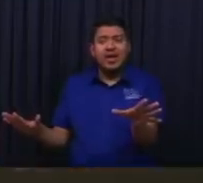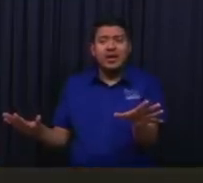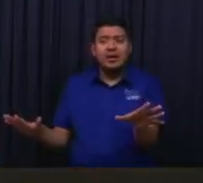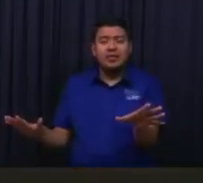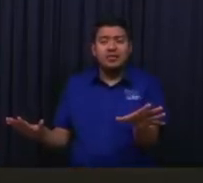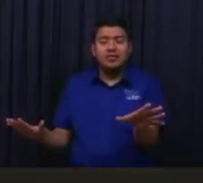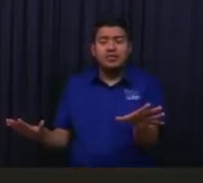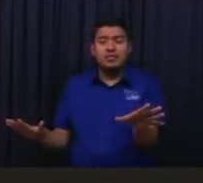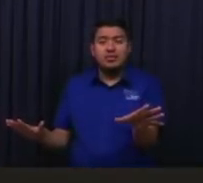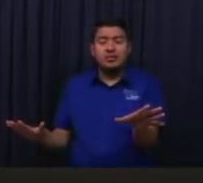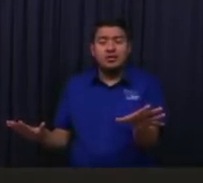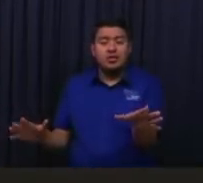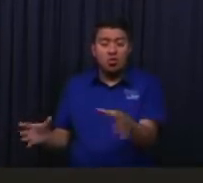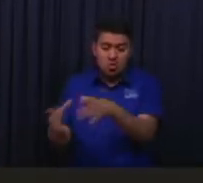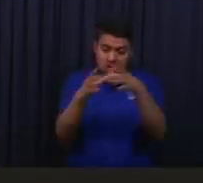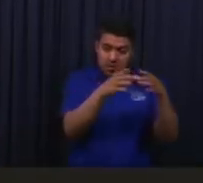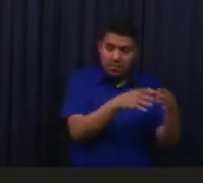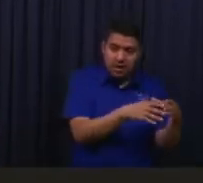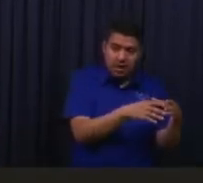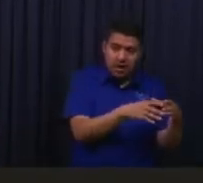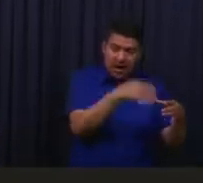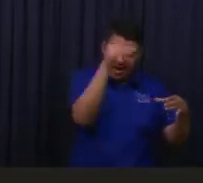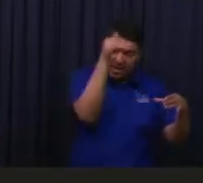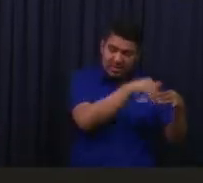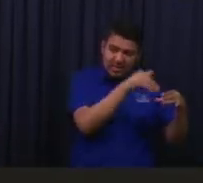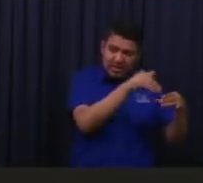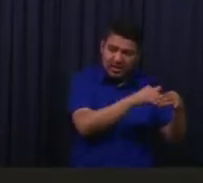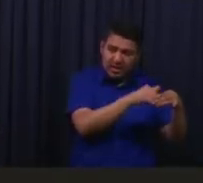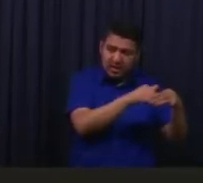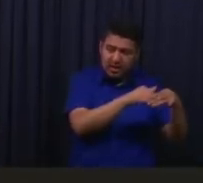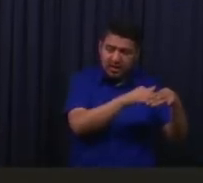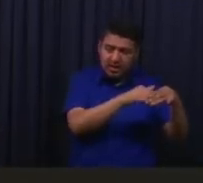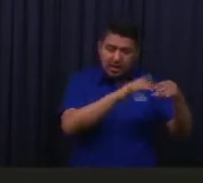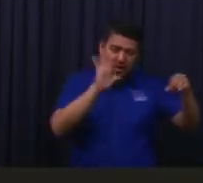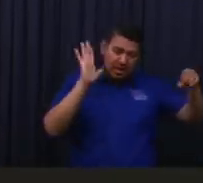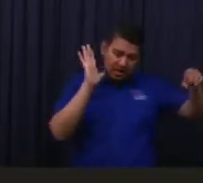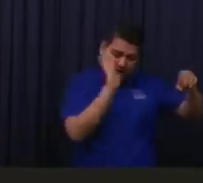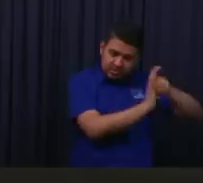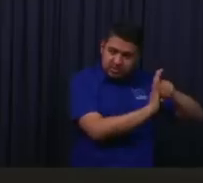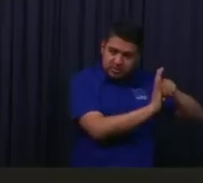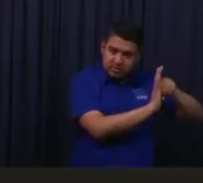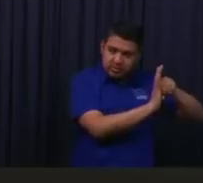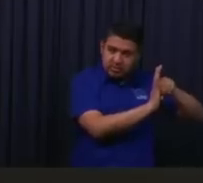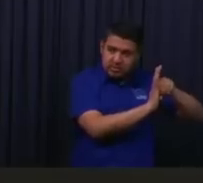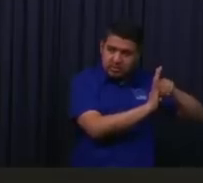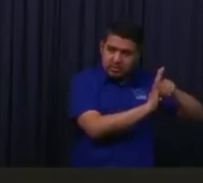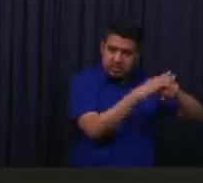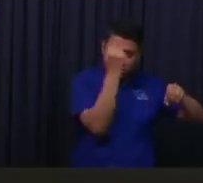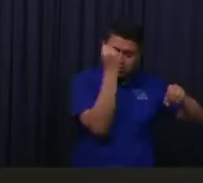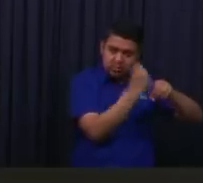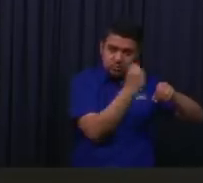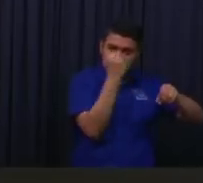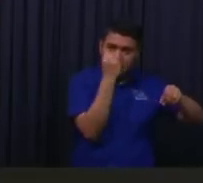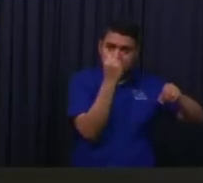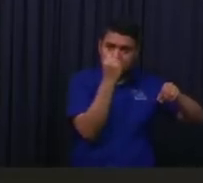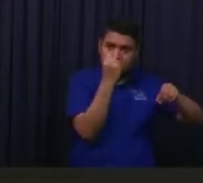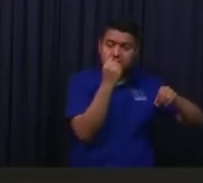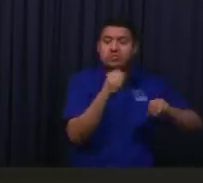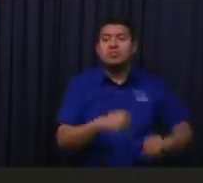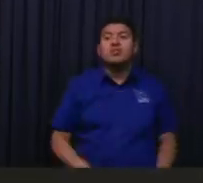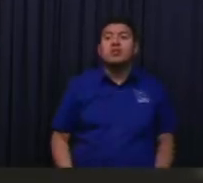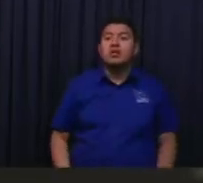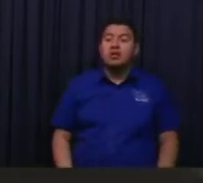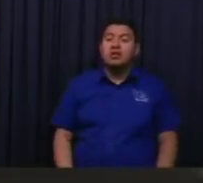lo llevan a la tumba, sellan con el sello romano, y cuando eso acontece,